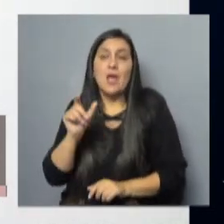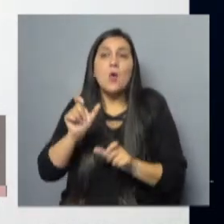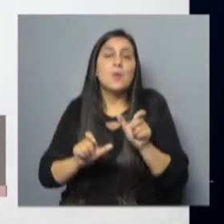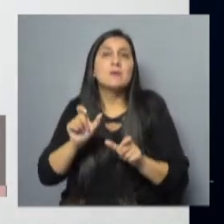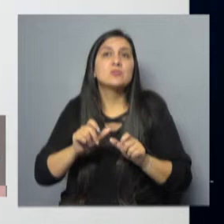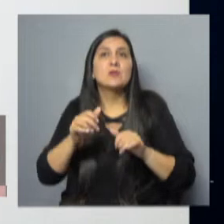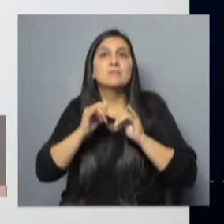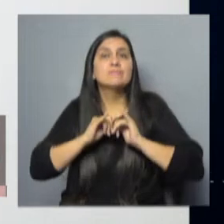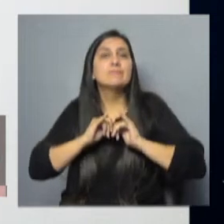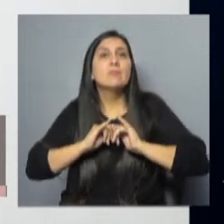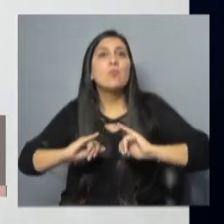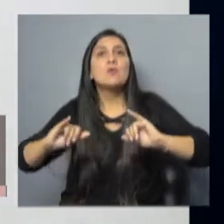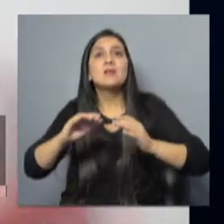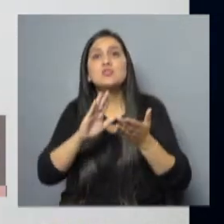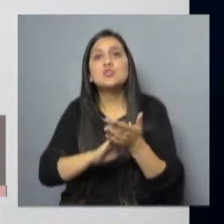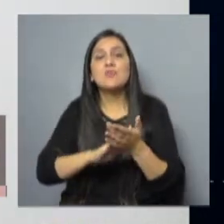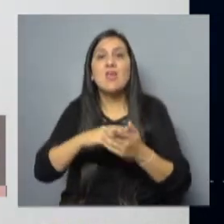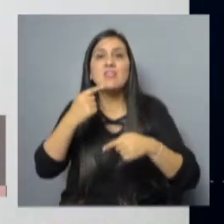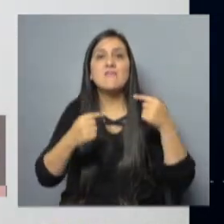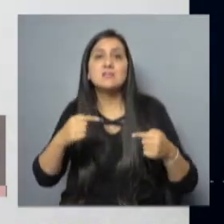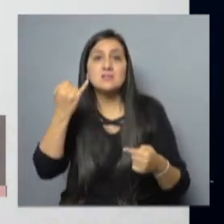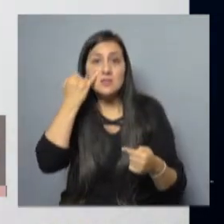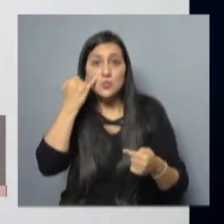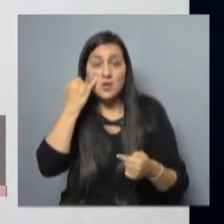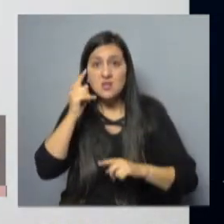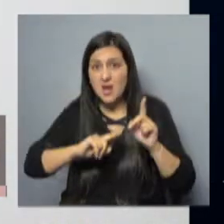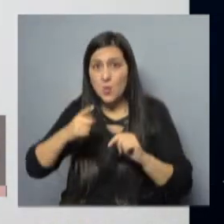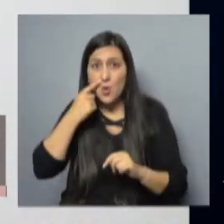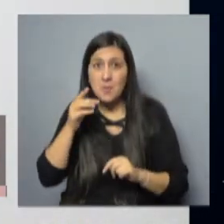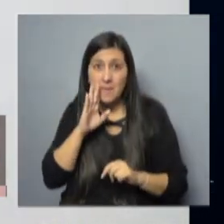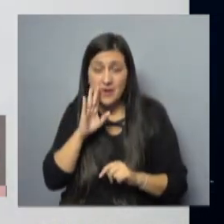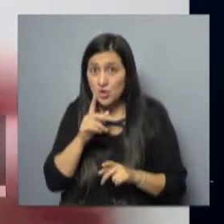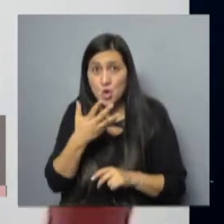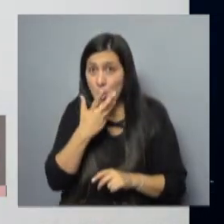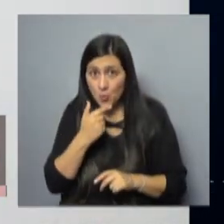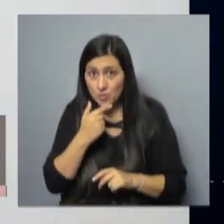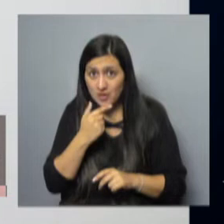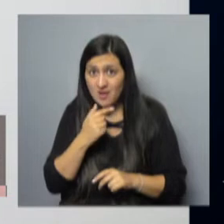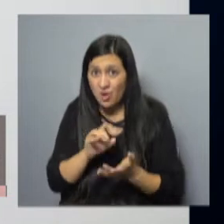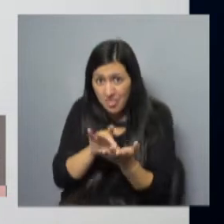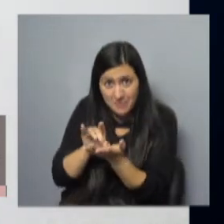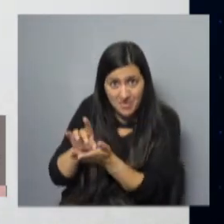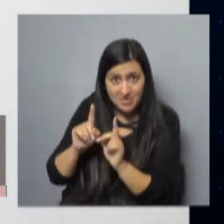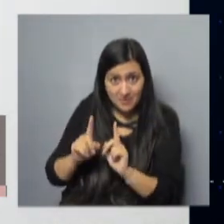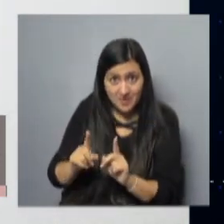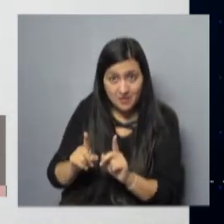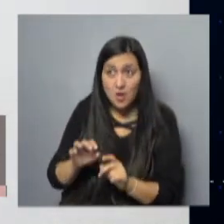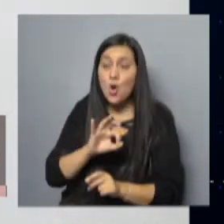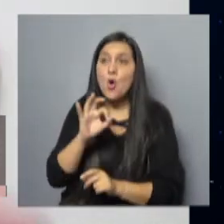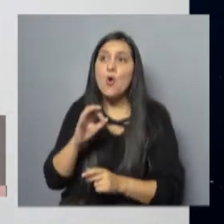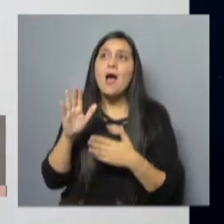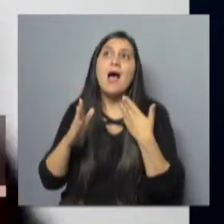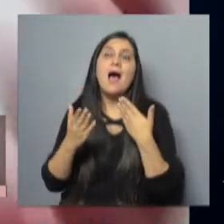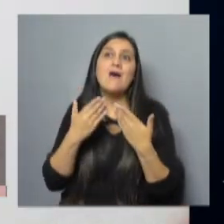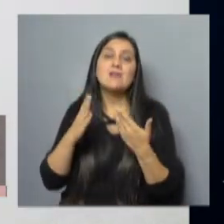la diversidad sexual y no le gusta a algunos padres que lo van a despedir mañana alguien publica un comentario sobre las víctimas